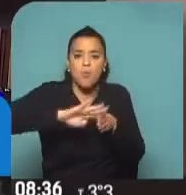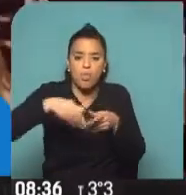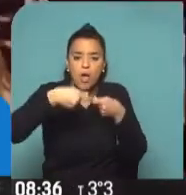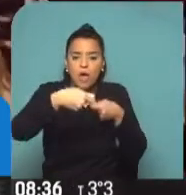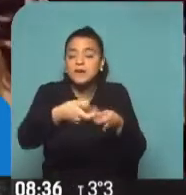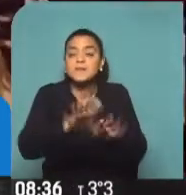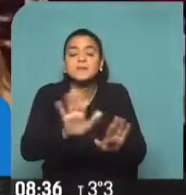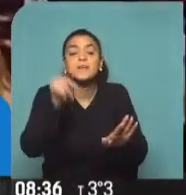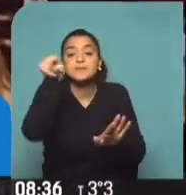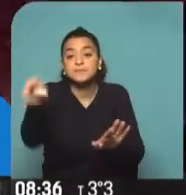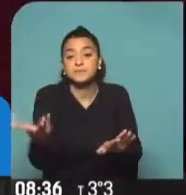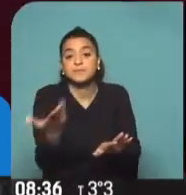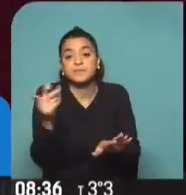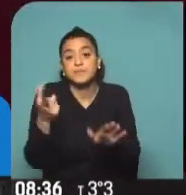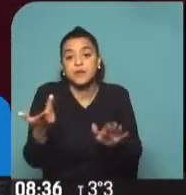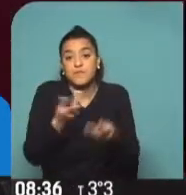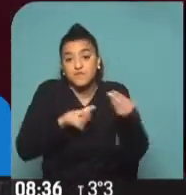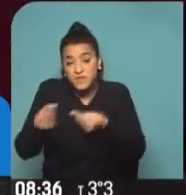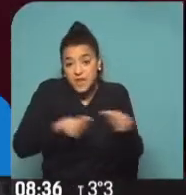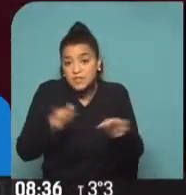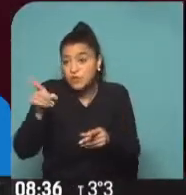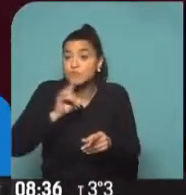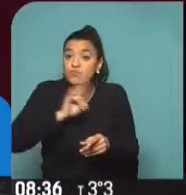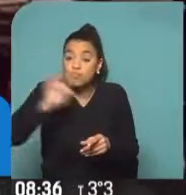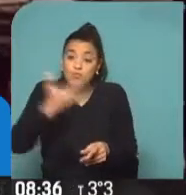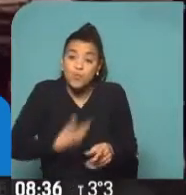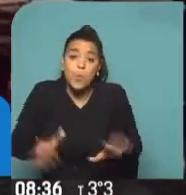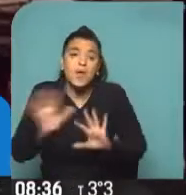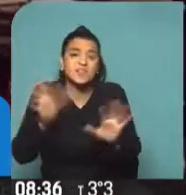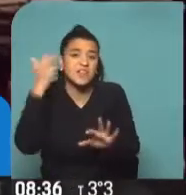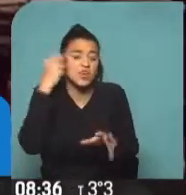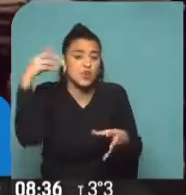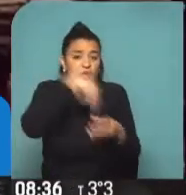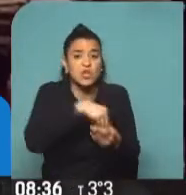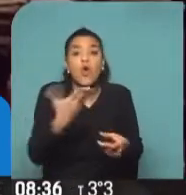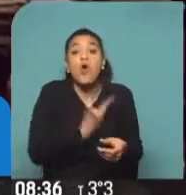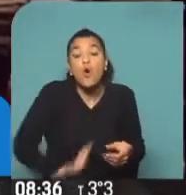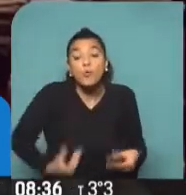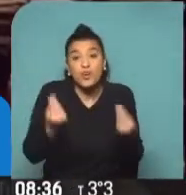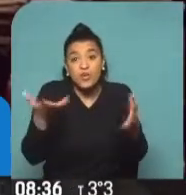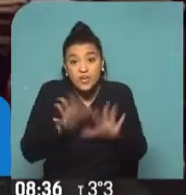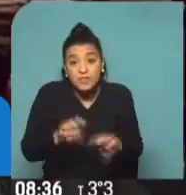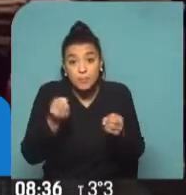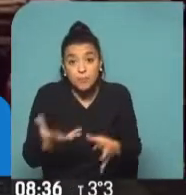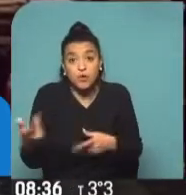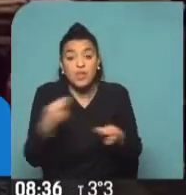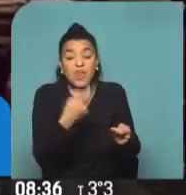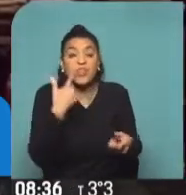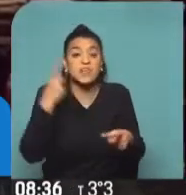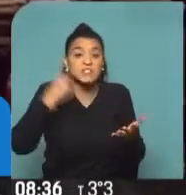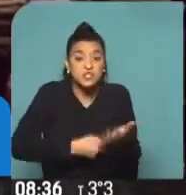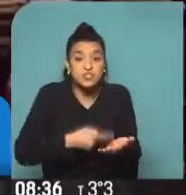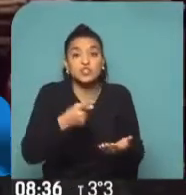dice la oposición, por la Ley de Administración Financiera para hacerlo sin recurrir al Congreso. El gobierno lo hace porque necesita que esa decisión política